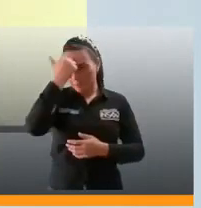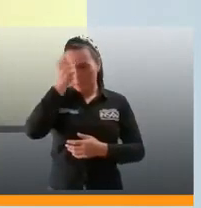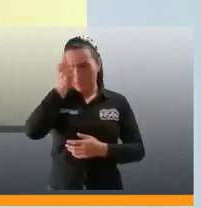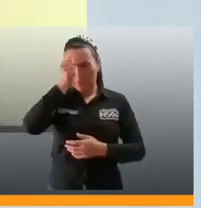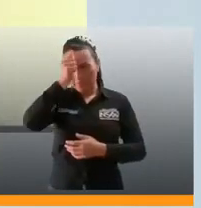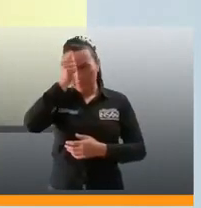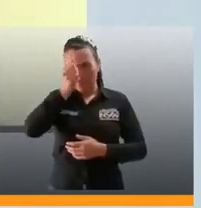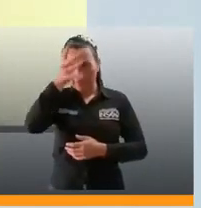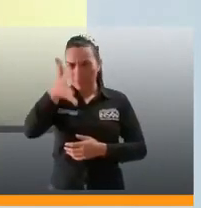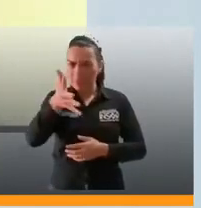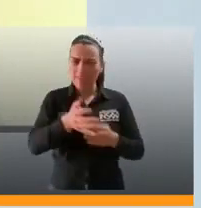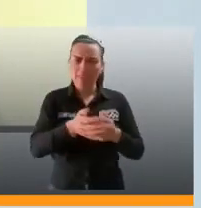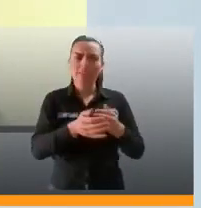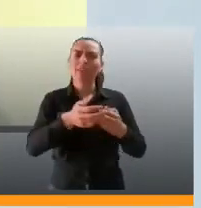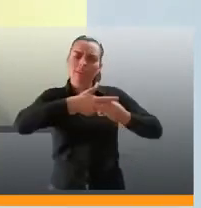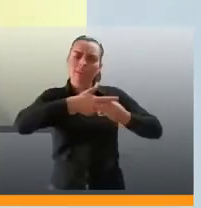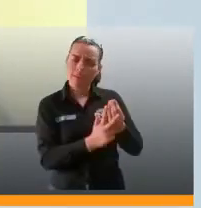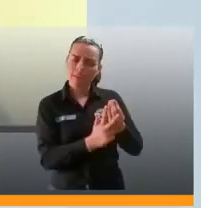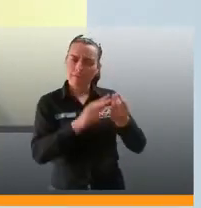herramientas tecnológicas.